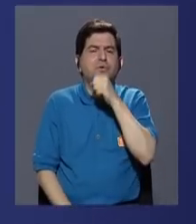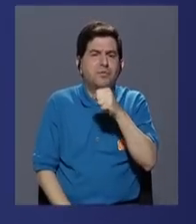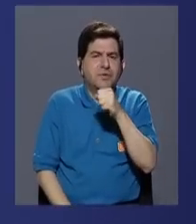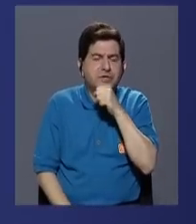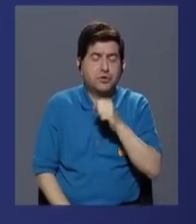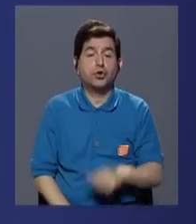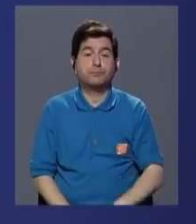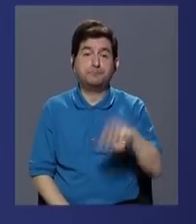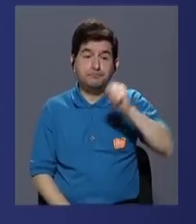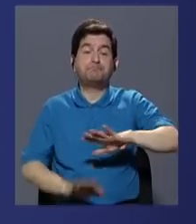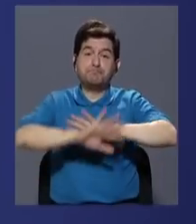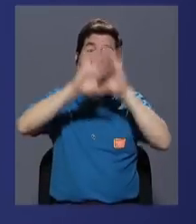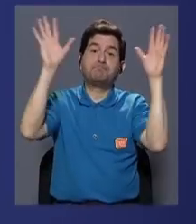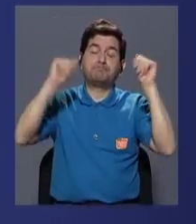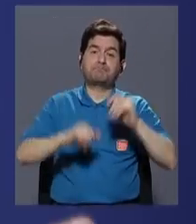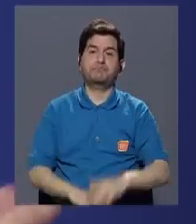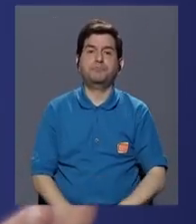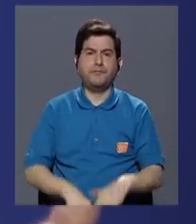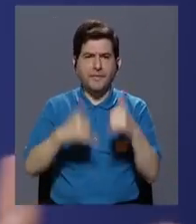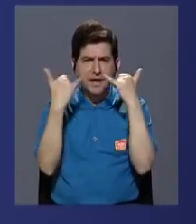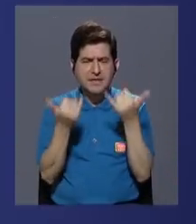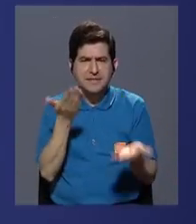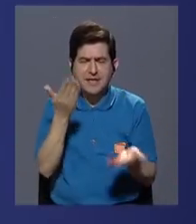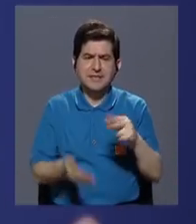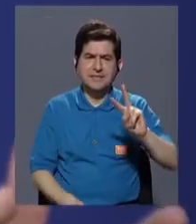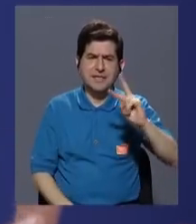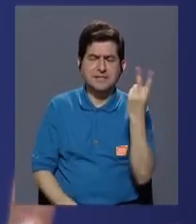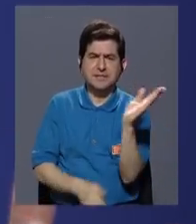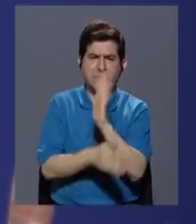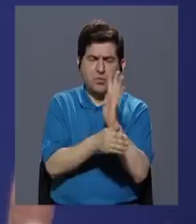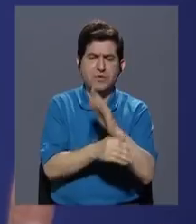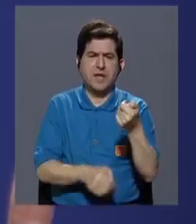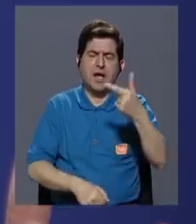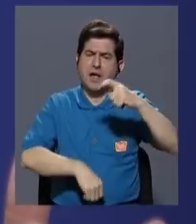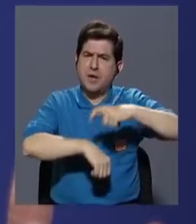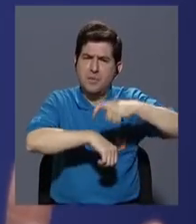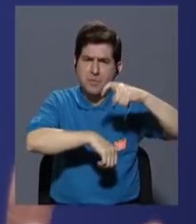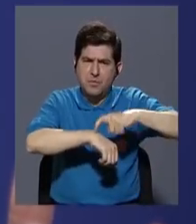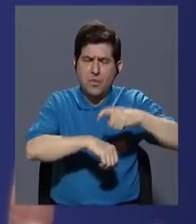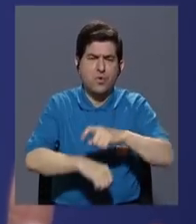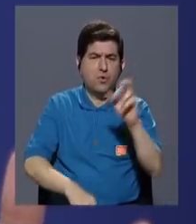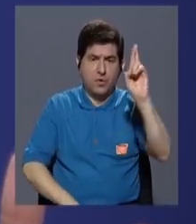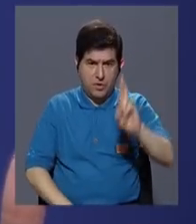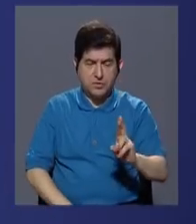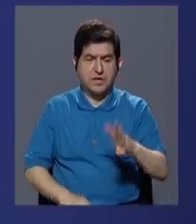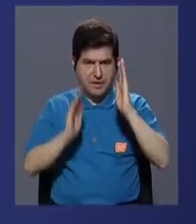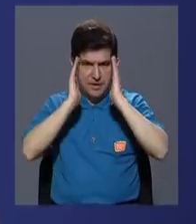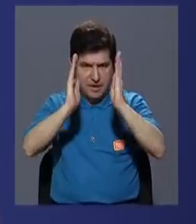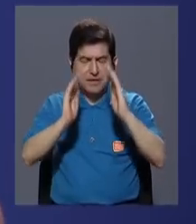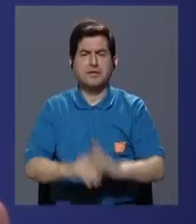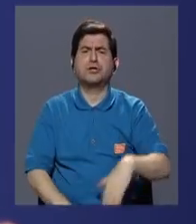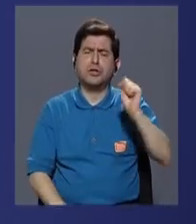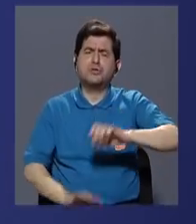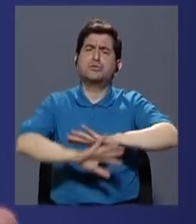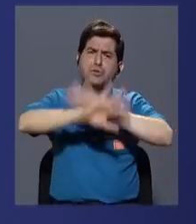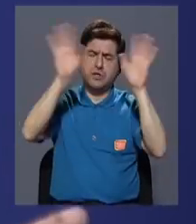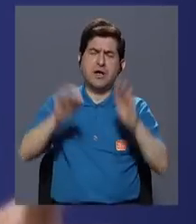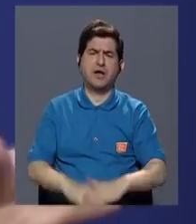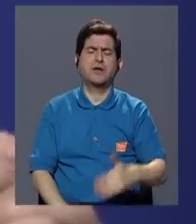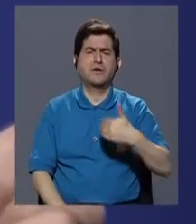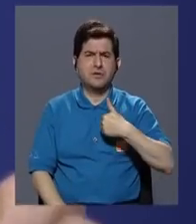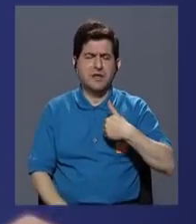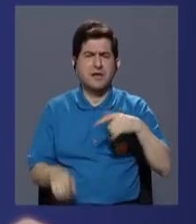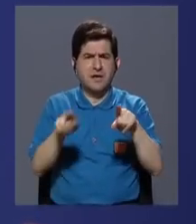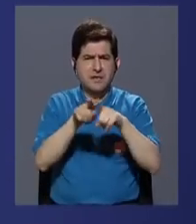mayor claro que ya es como una segunda película en cuarto tiempo con esta licencia que lo aborda claro opiniones violeta al